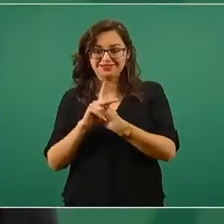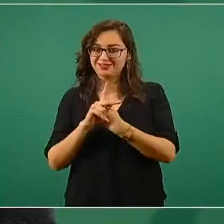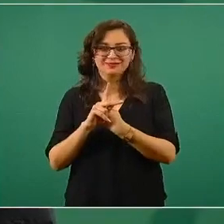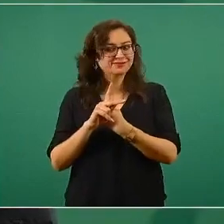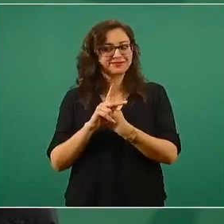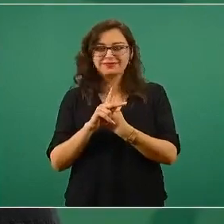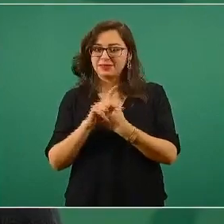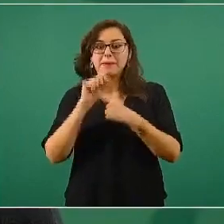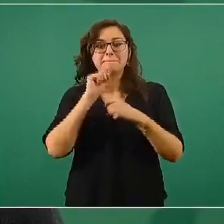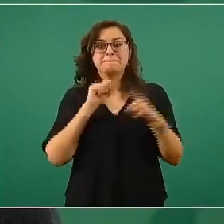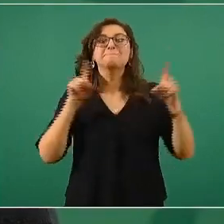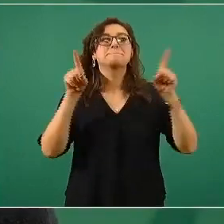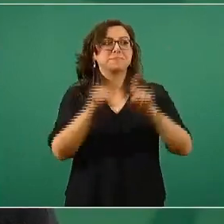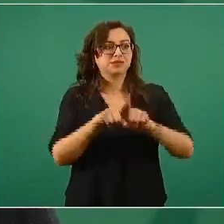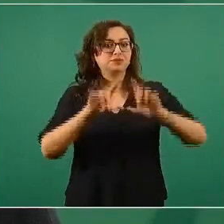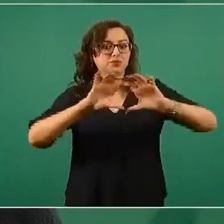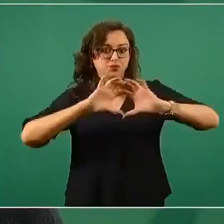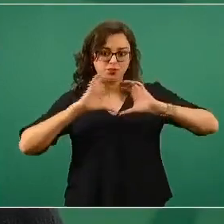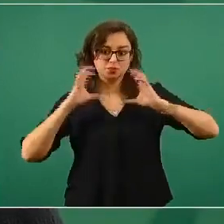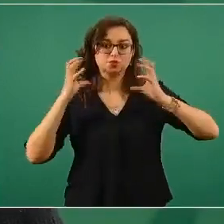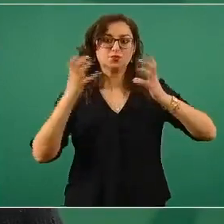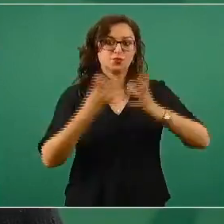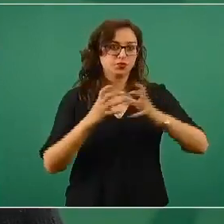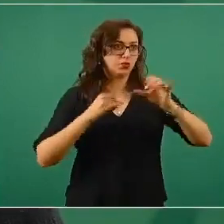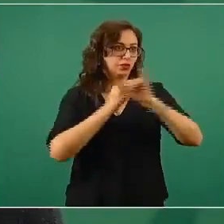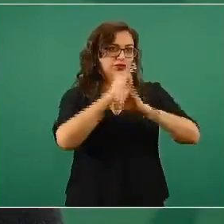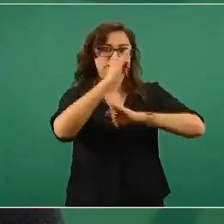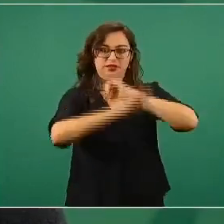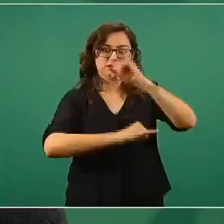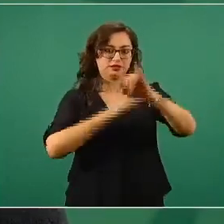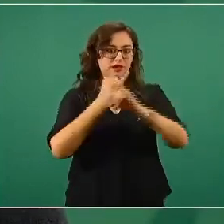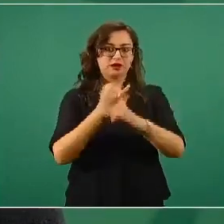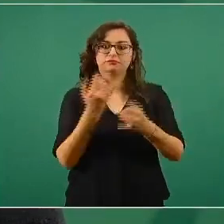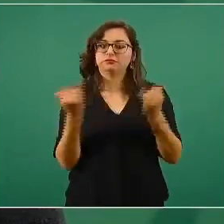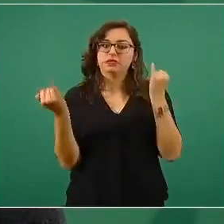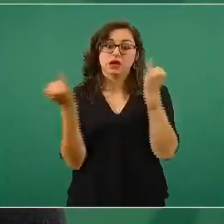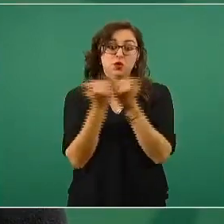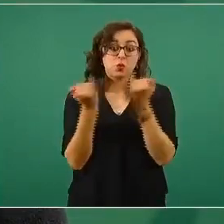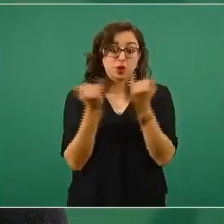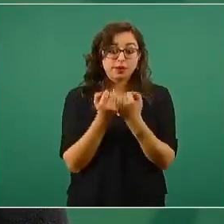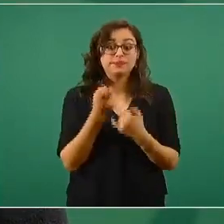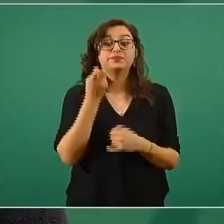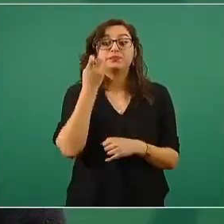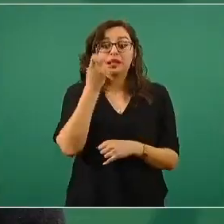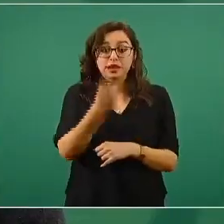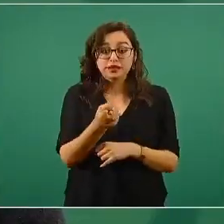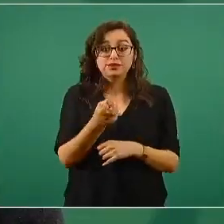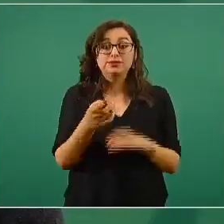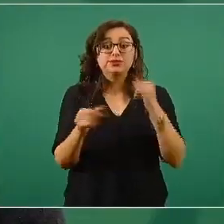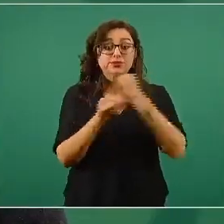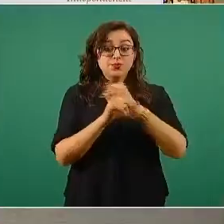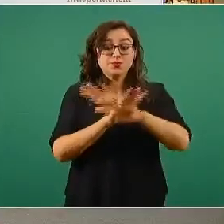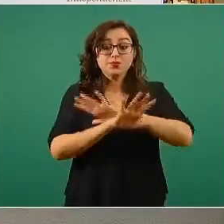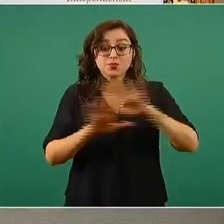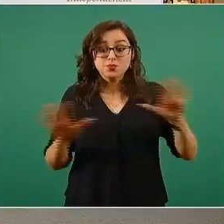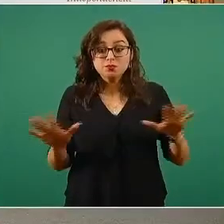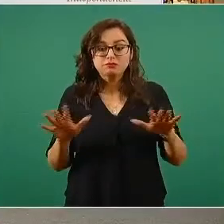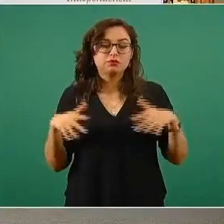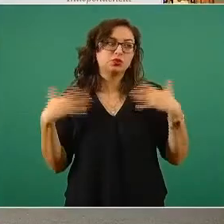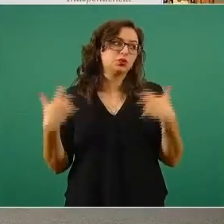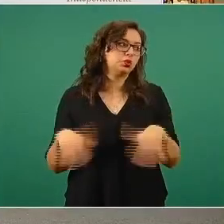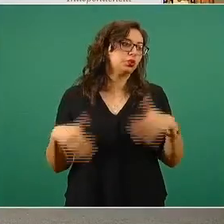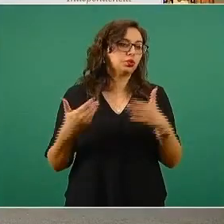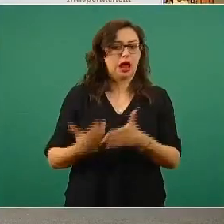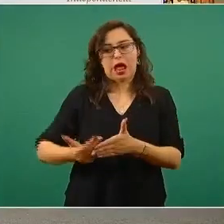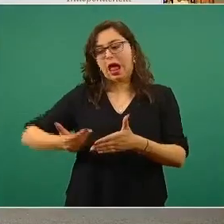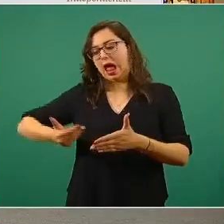pueda estarse reportando en el marco internacional. Entonces es una notificación que, como ustedes pueden ver, y todo un trabajo que se